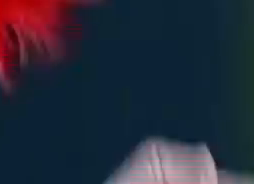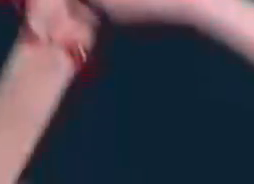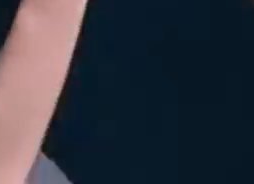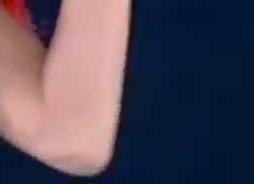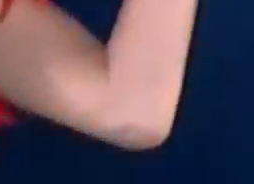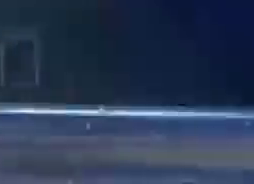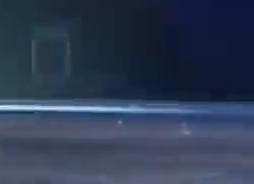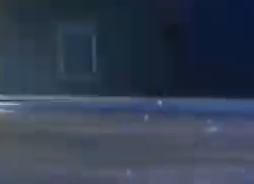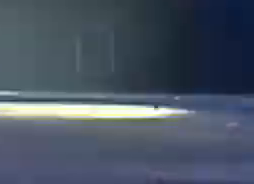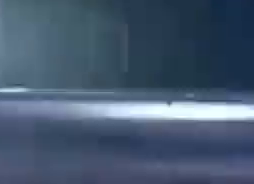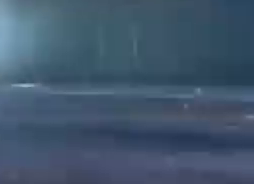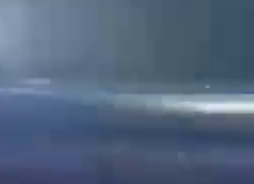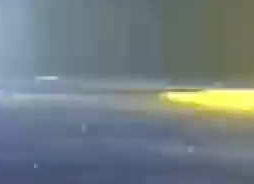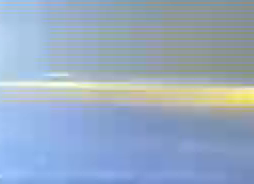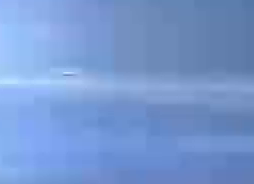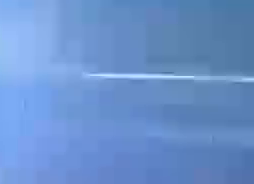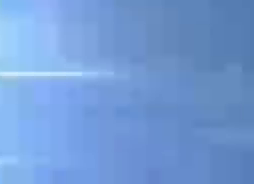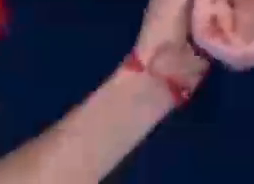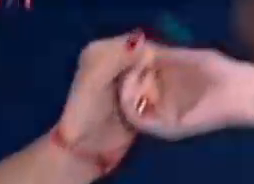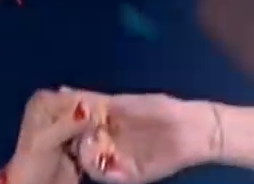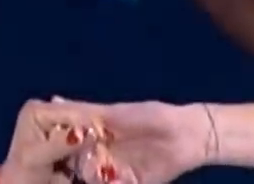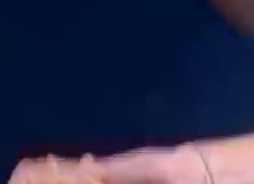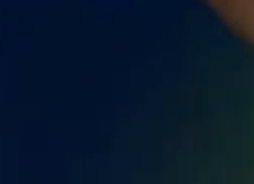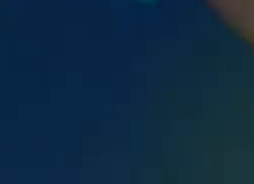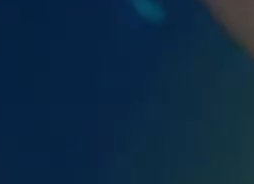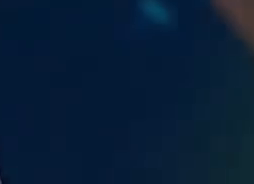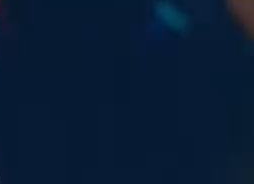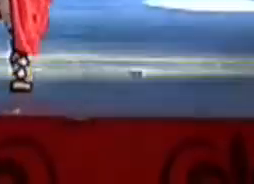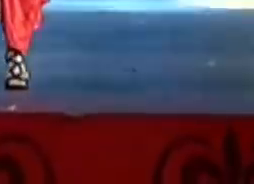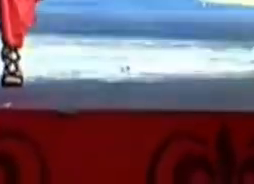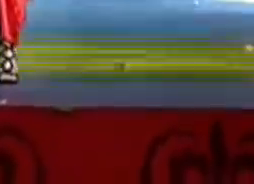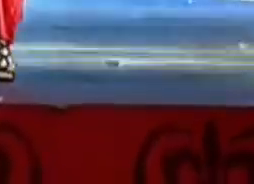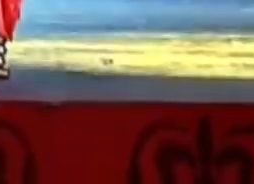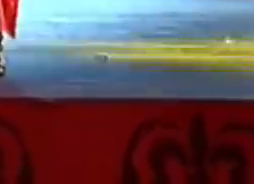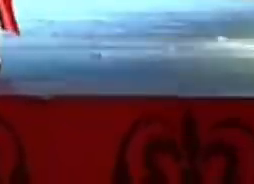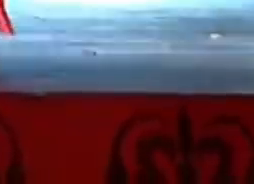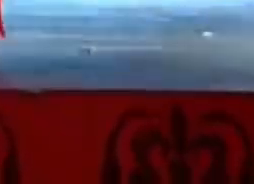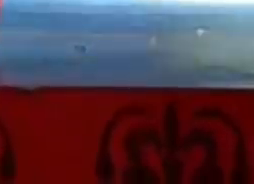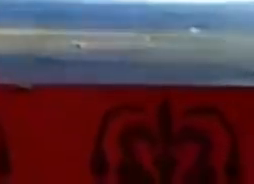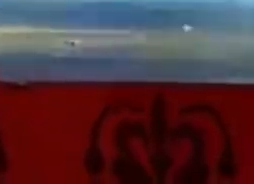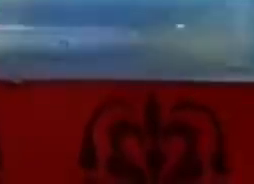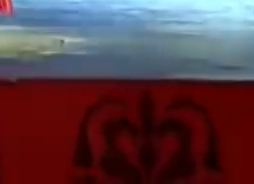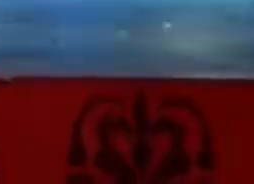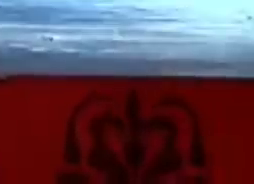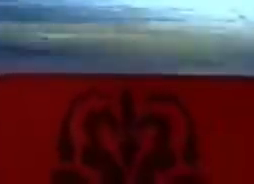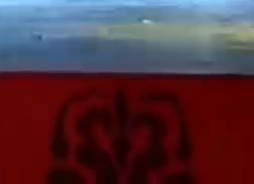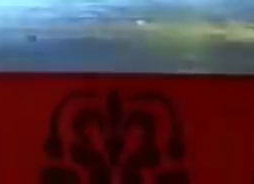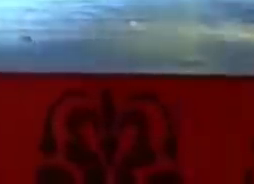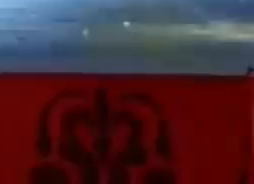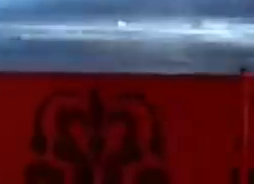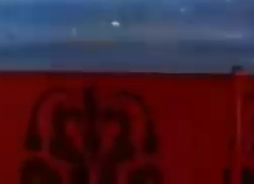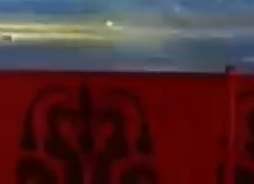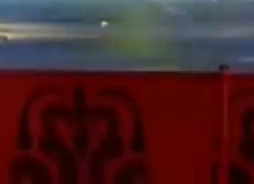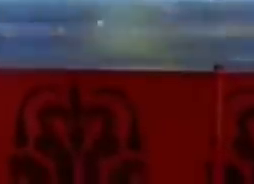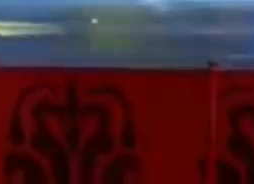Monte Rostino. If you're the supreme, then I'm Diana Ross. All my ladies, run to the left, wait to the right. Drop it down low and take it back.